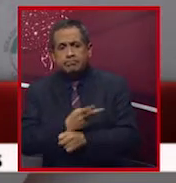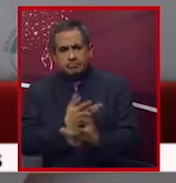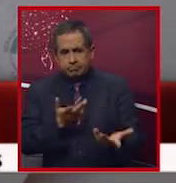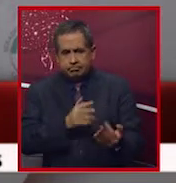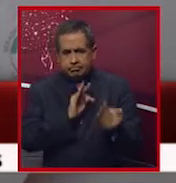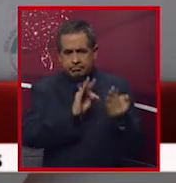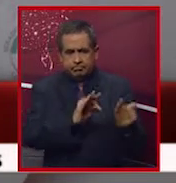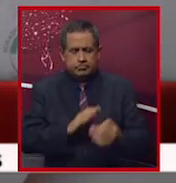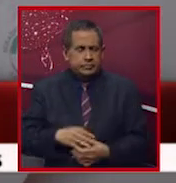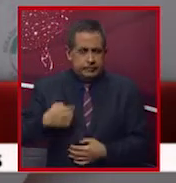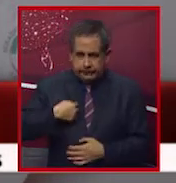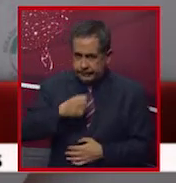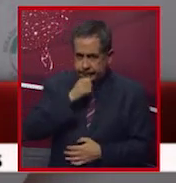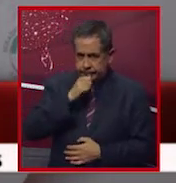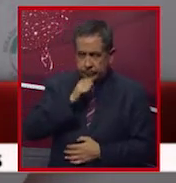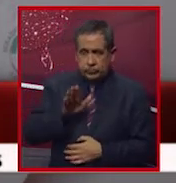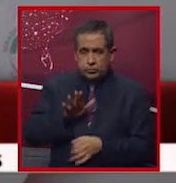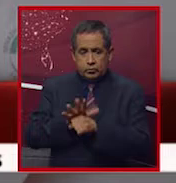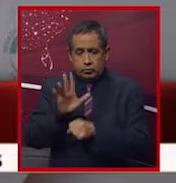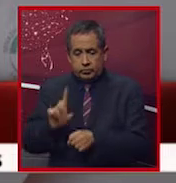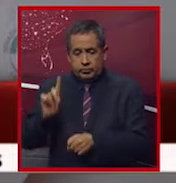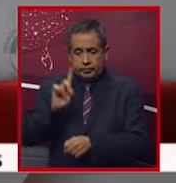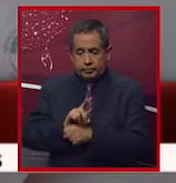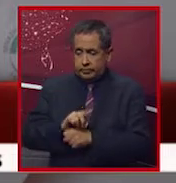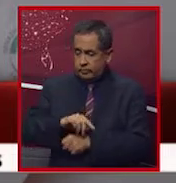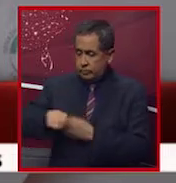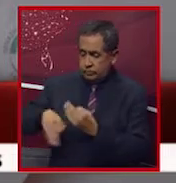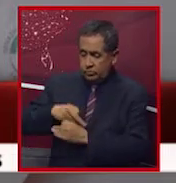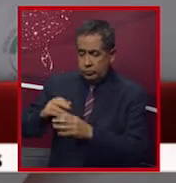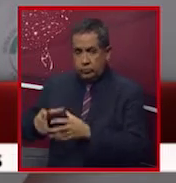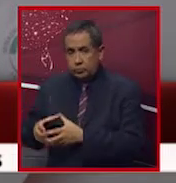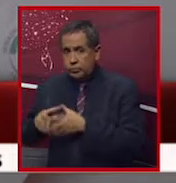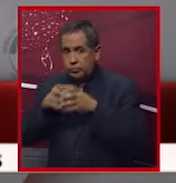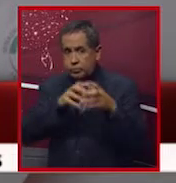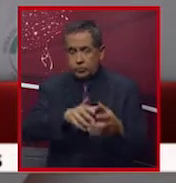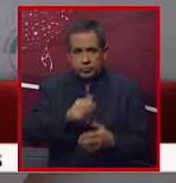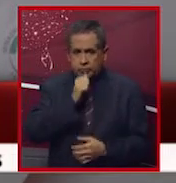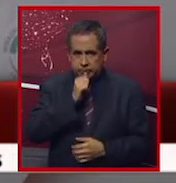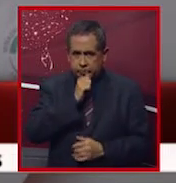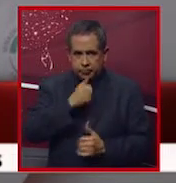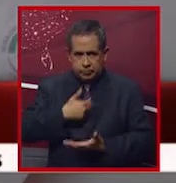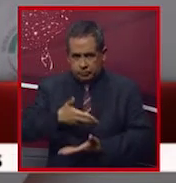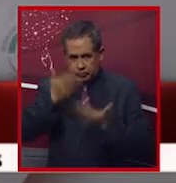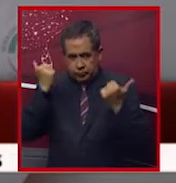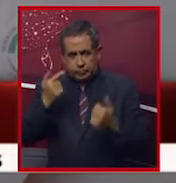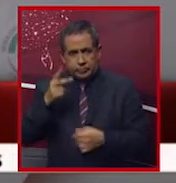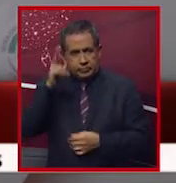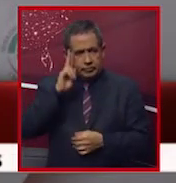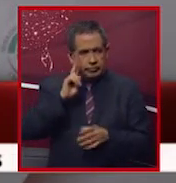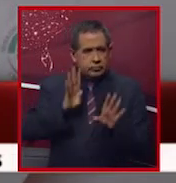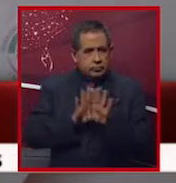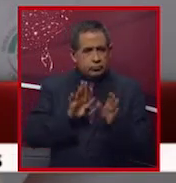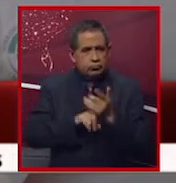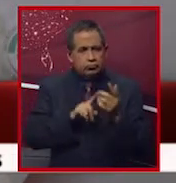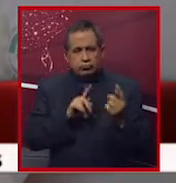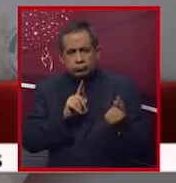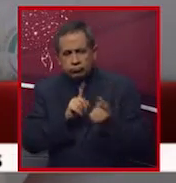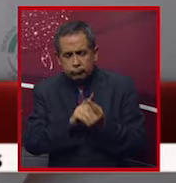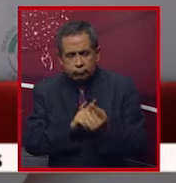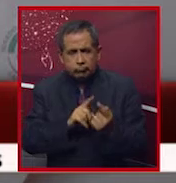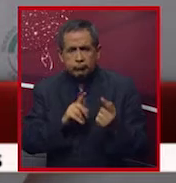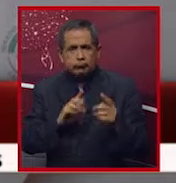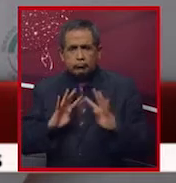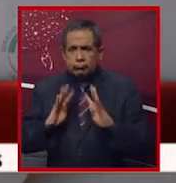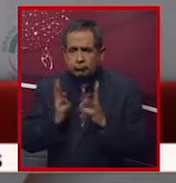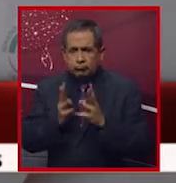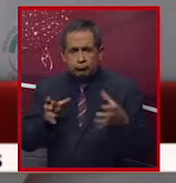no tengo definida una agenda específica, ya sea para los encuentros parlamentarios o para